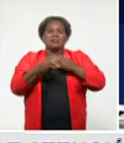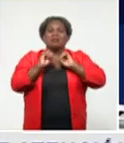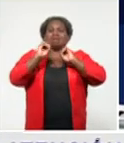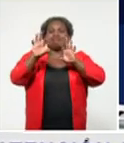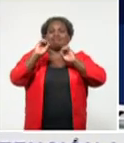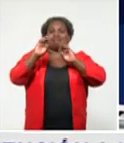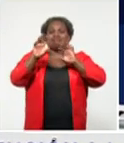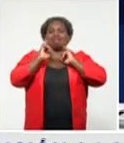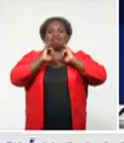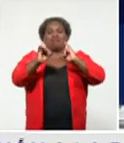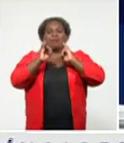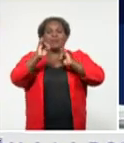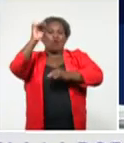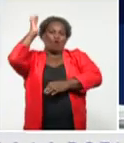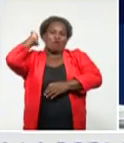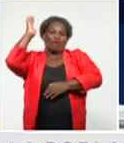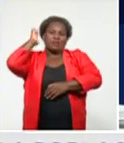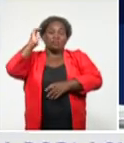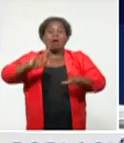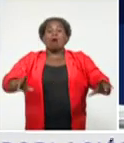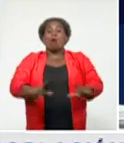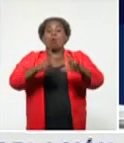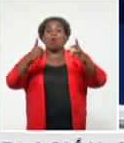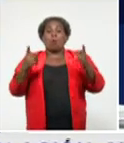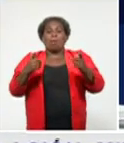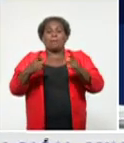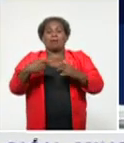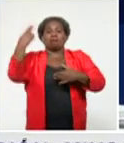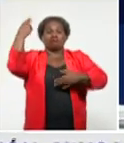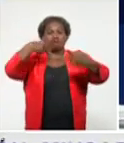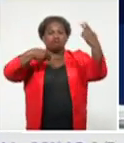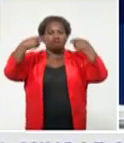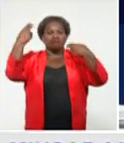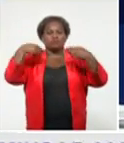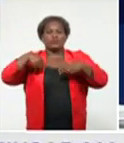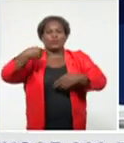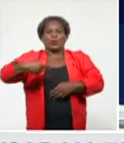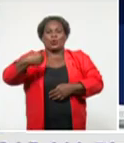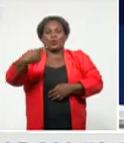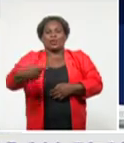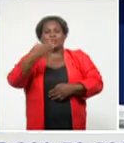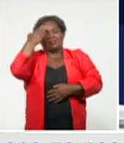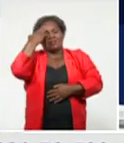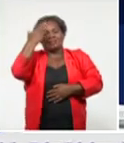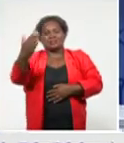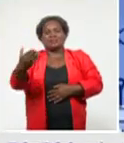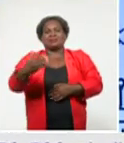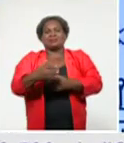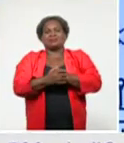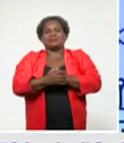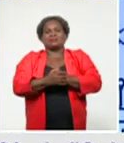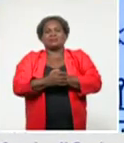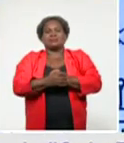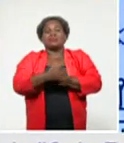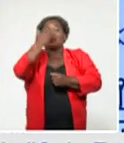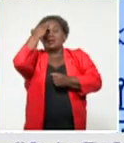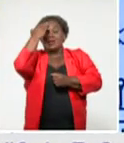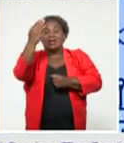información y que cumplen con las indicaciones diariamente. Muchas gracias. El